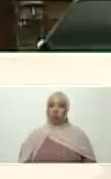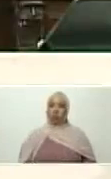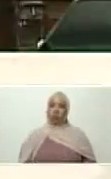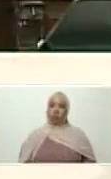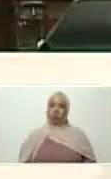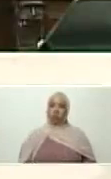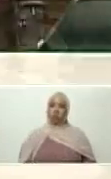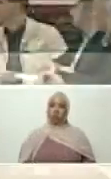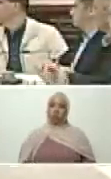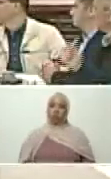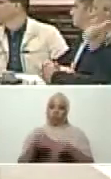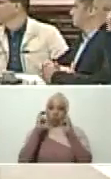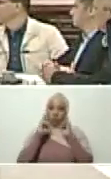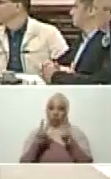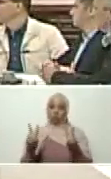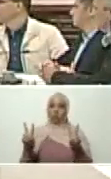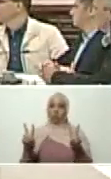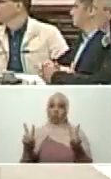lo visualizó él.